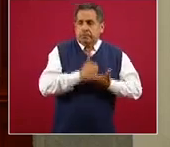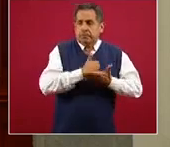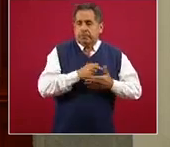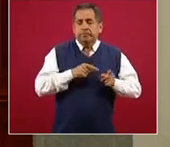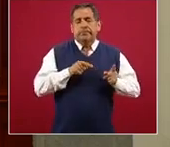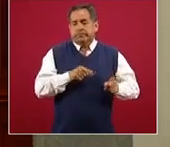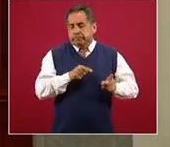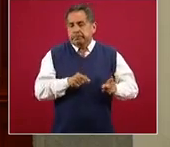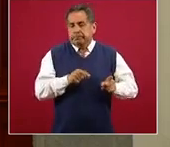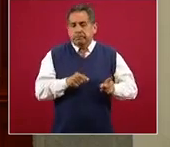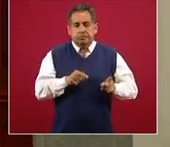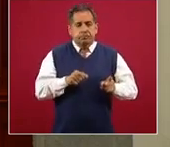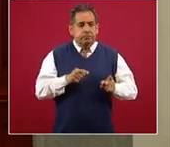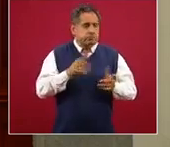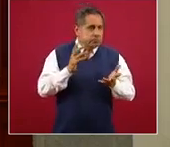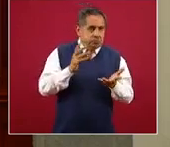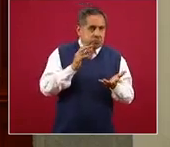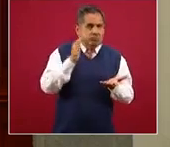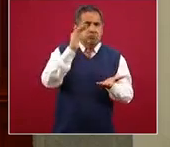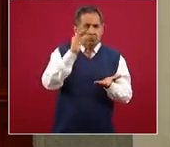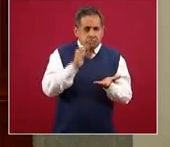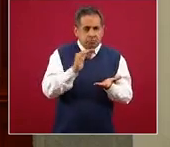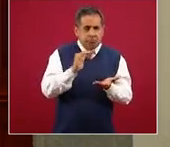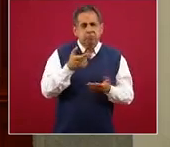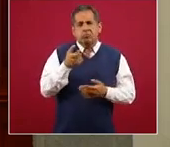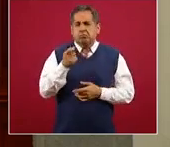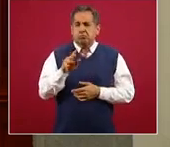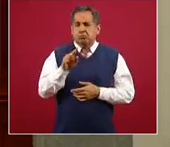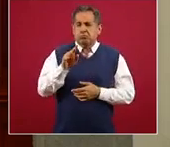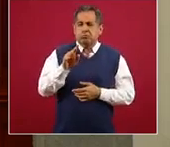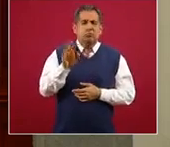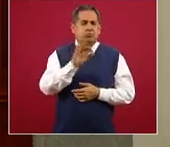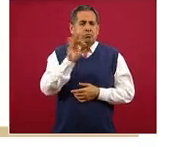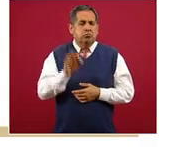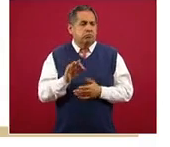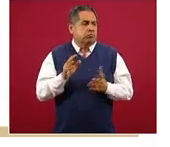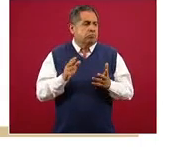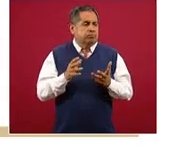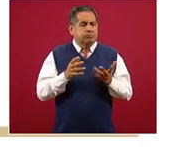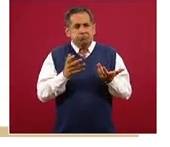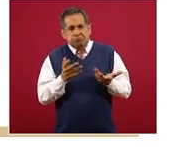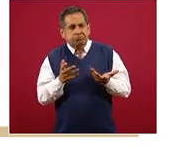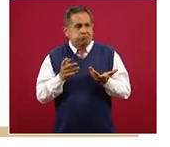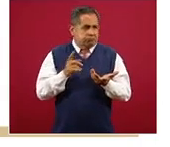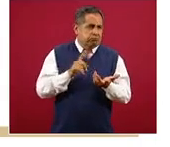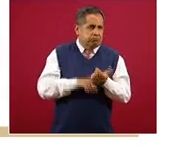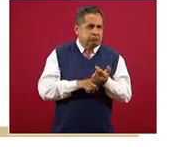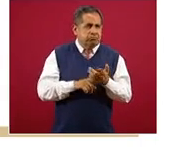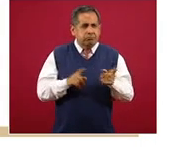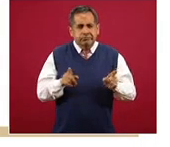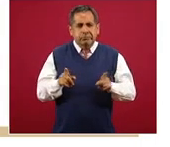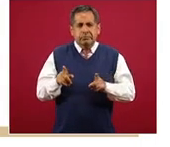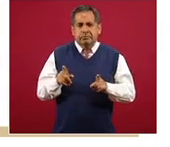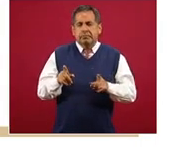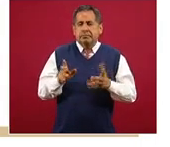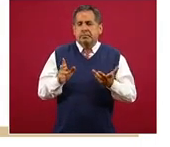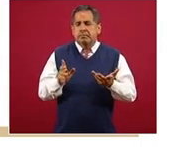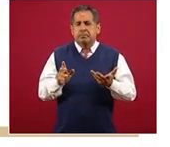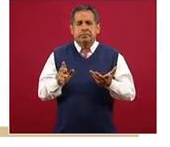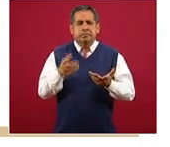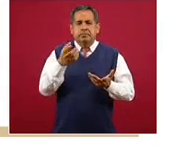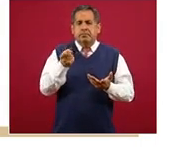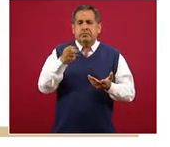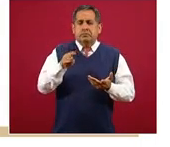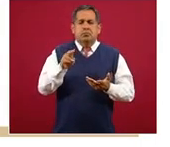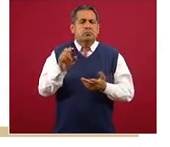un descenso, ya bajamos del 30%, el día de hoy es 29% la ocupación a nivel nacional, y prácticamente